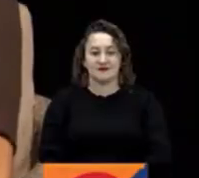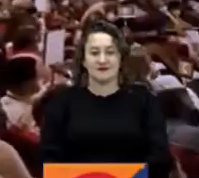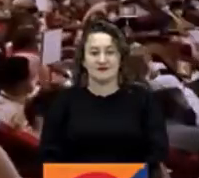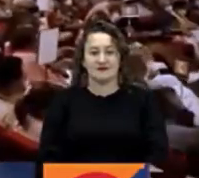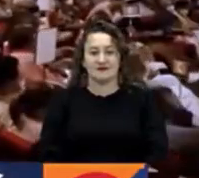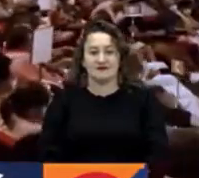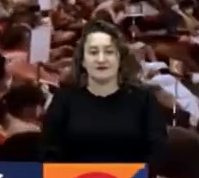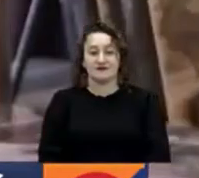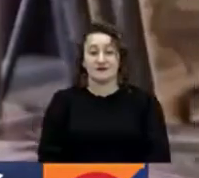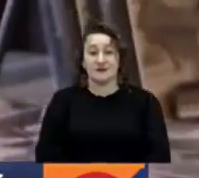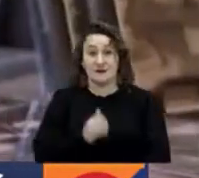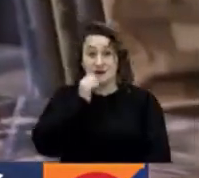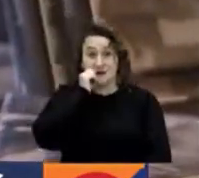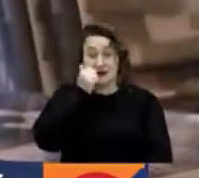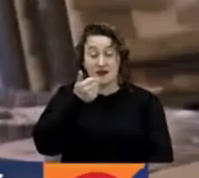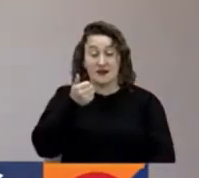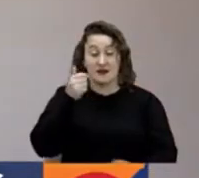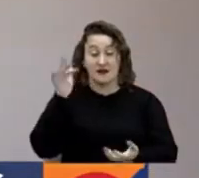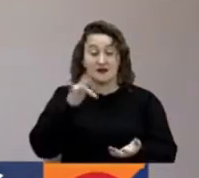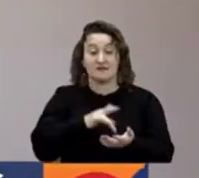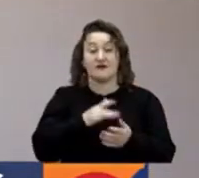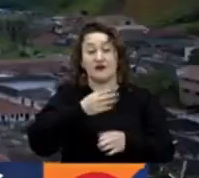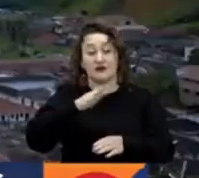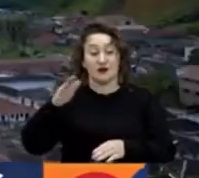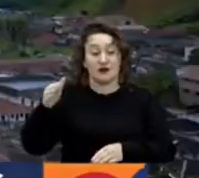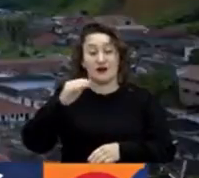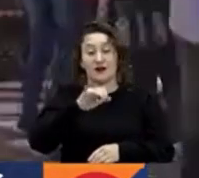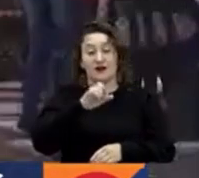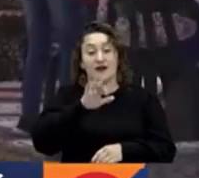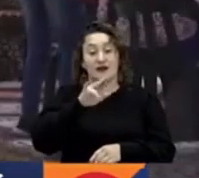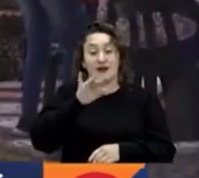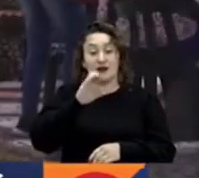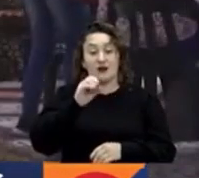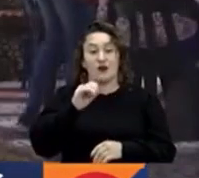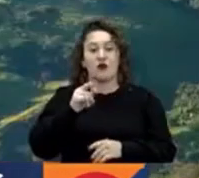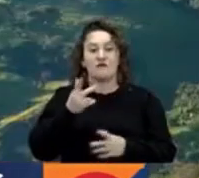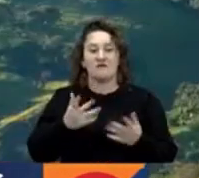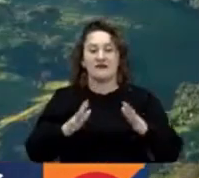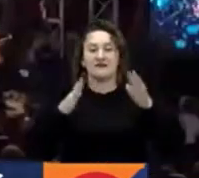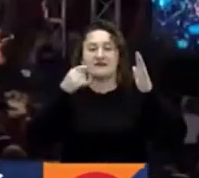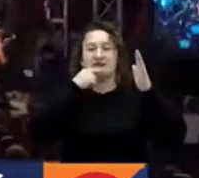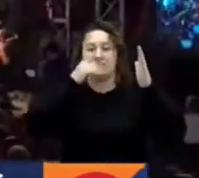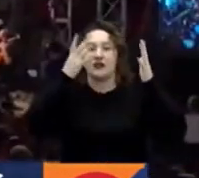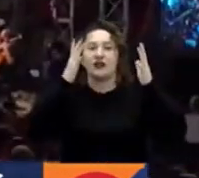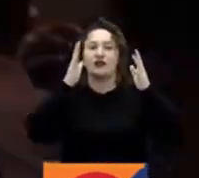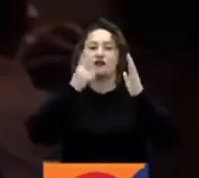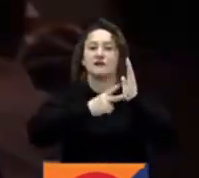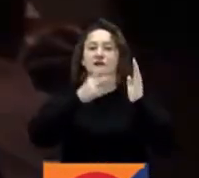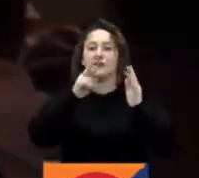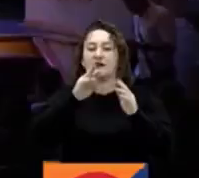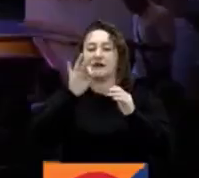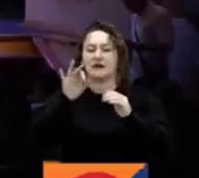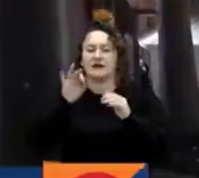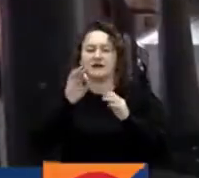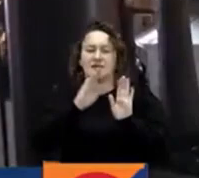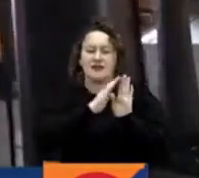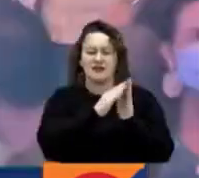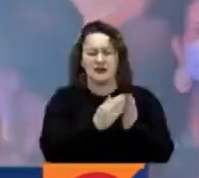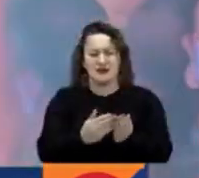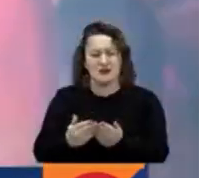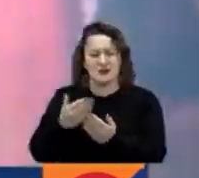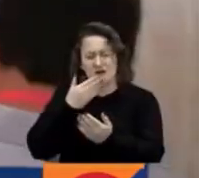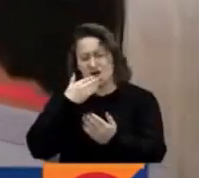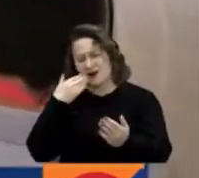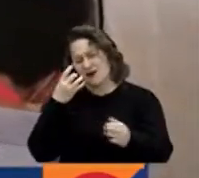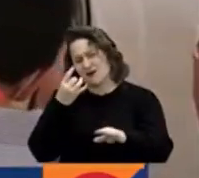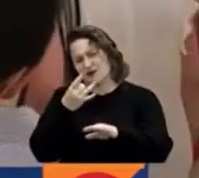Mañana llega a Jericó, Antioquia, el AI Festival 2023, que en esta edición trae lo mejor de la literatura nacional e